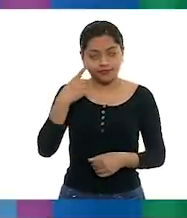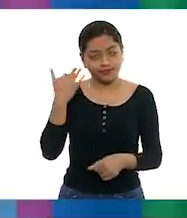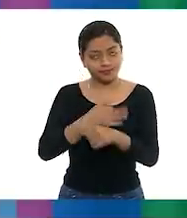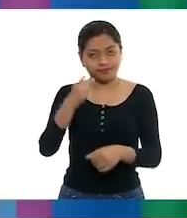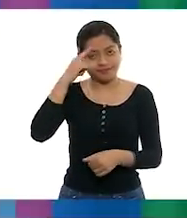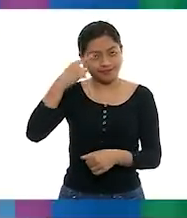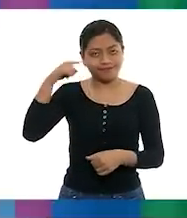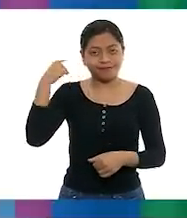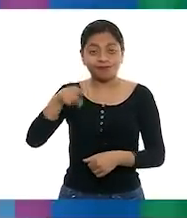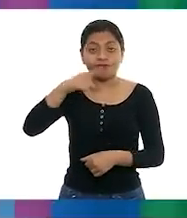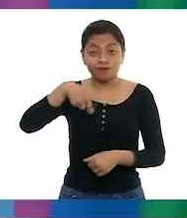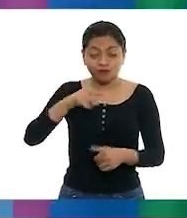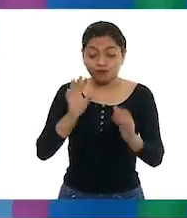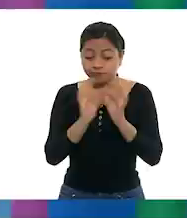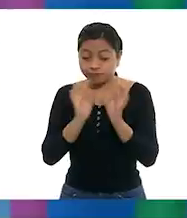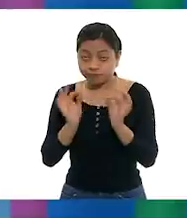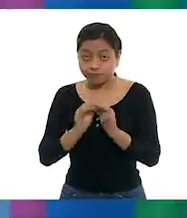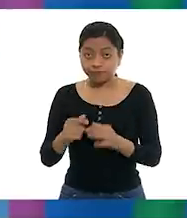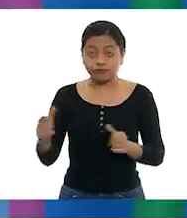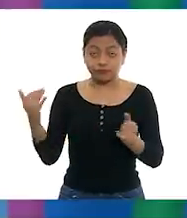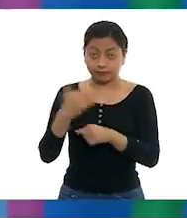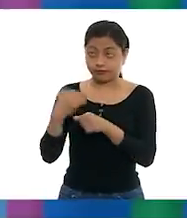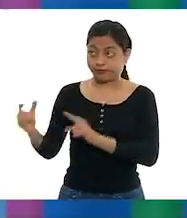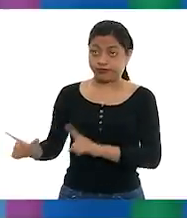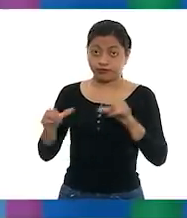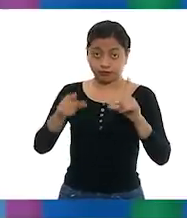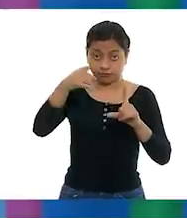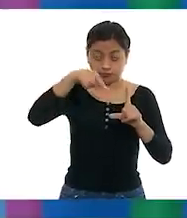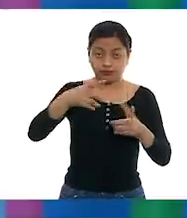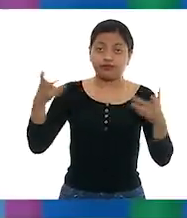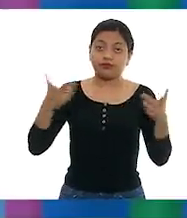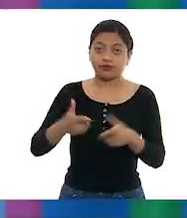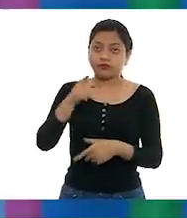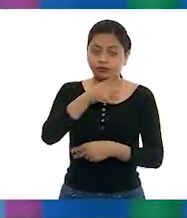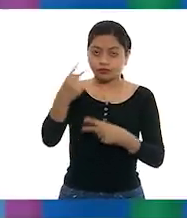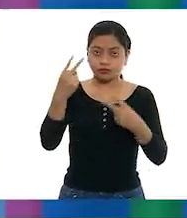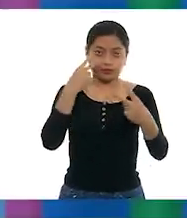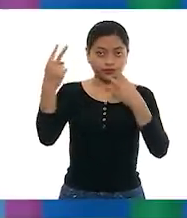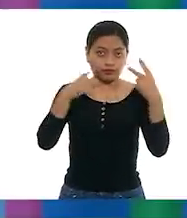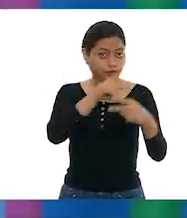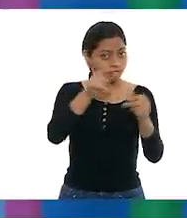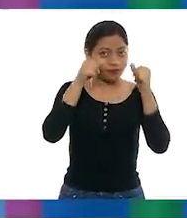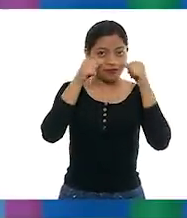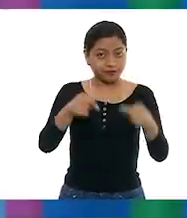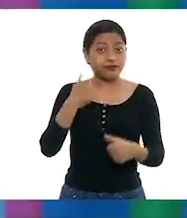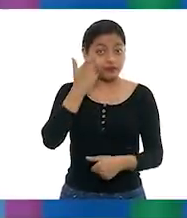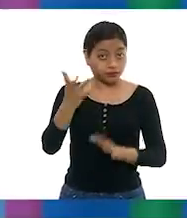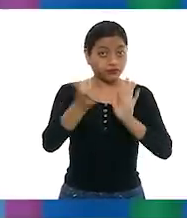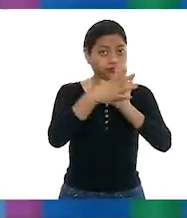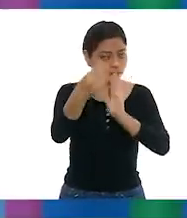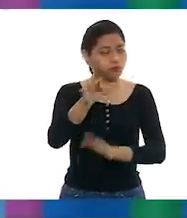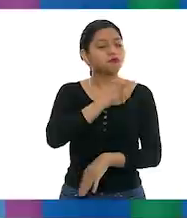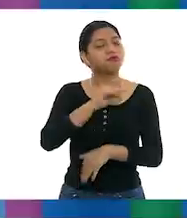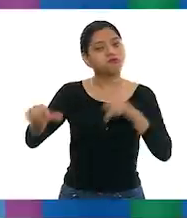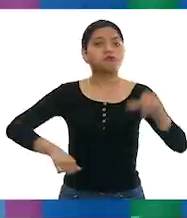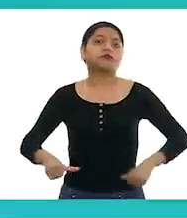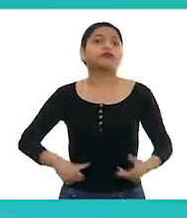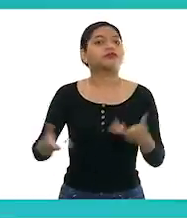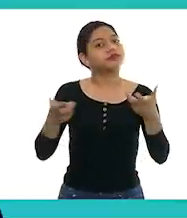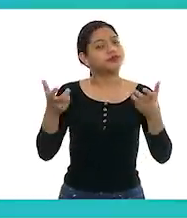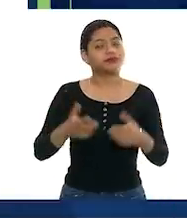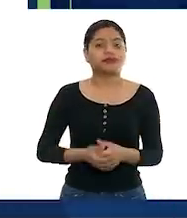sencillo. Seguir las indicaciones que aparecerán en la pantalla. Allá en casa pongan mucha atención por si quieren hacer la actividad en otro momento.